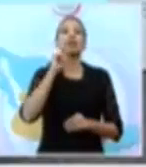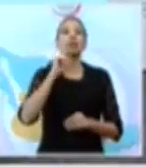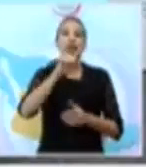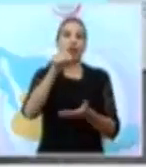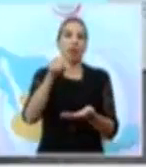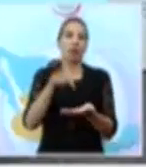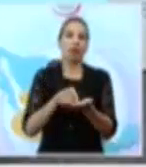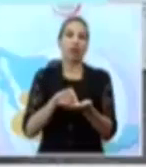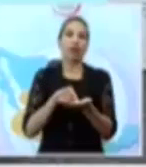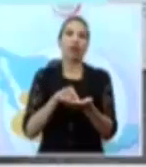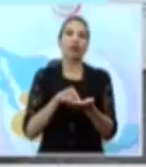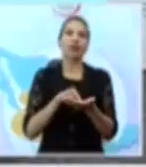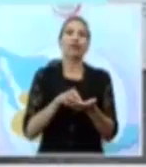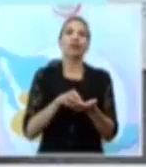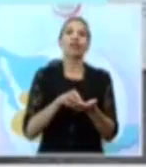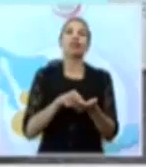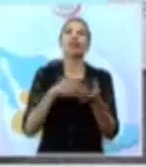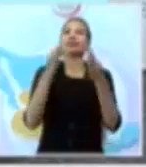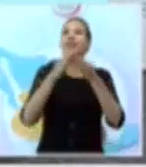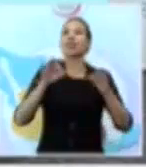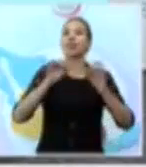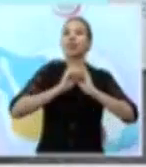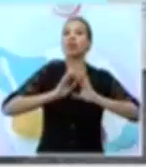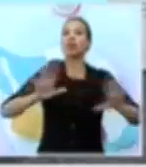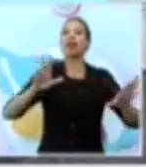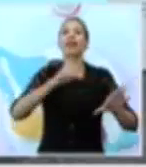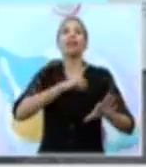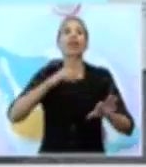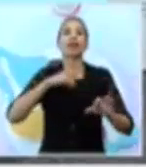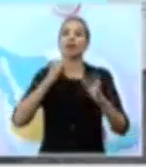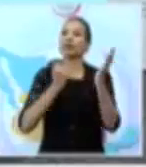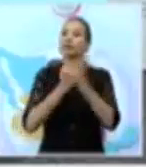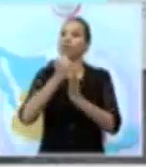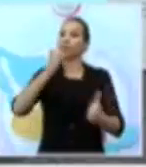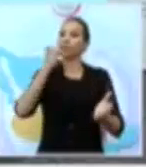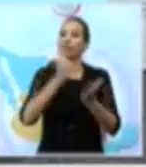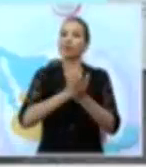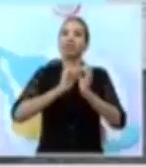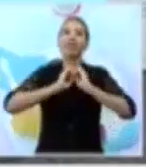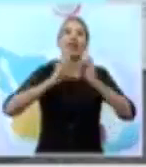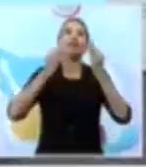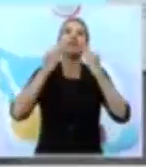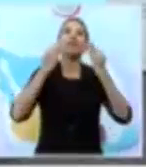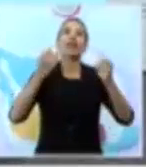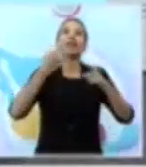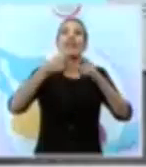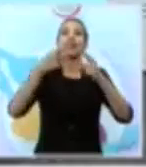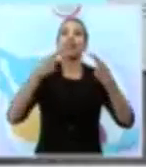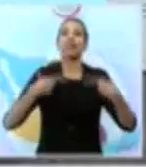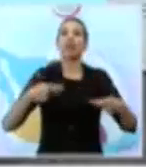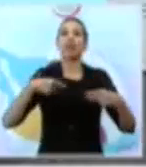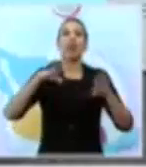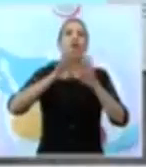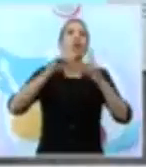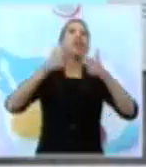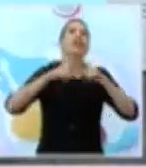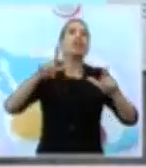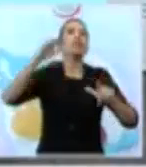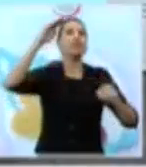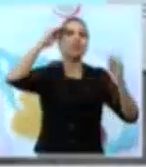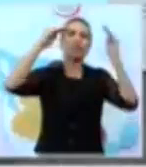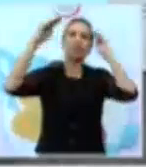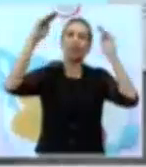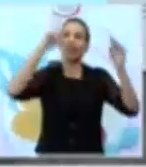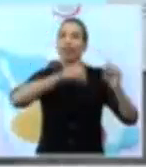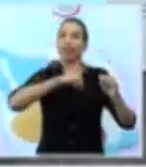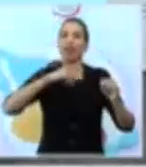lugar donde la pluralidad tiene que quedar acreditada, donde la diversidad de los pensamientos debe